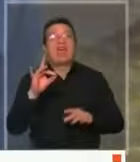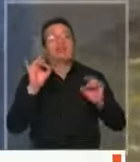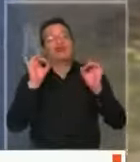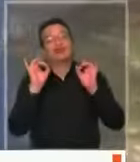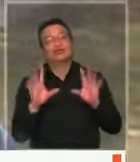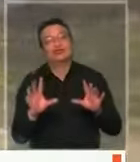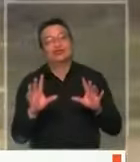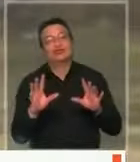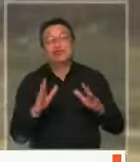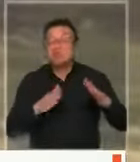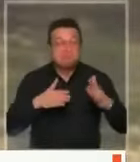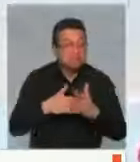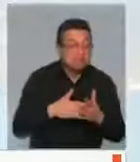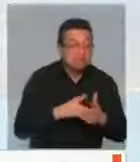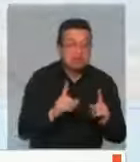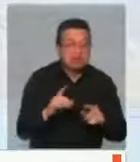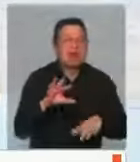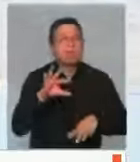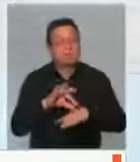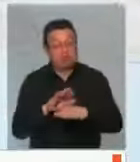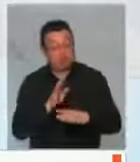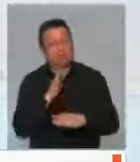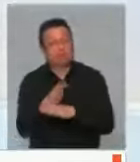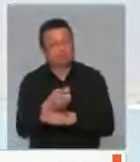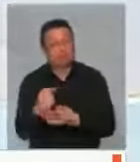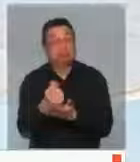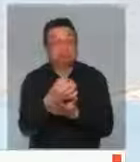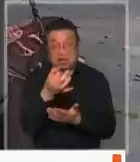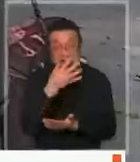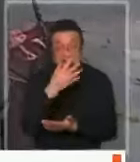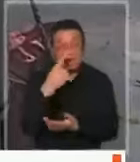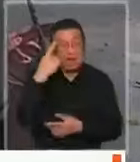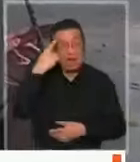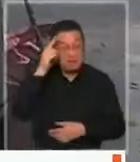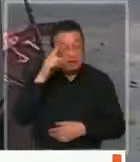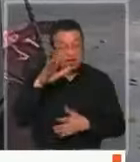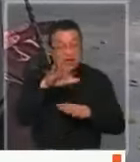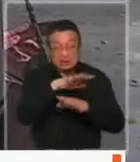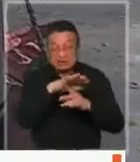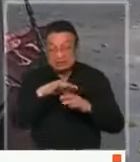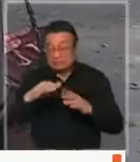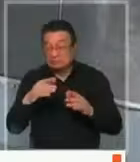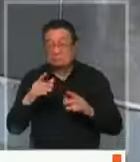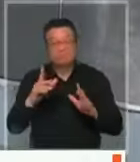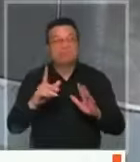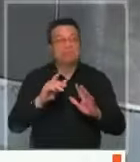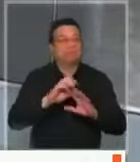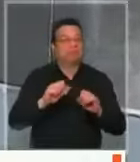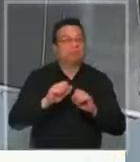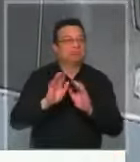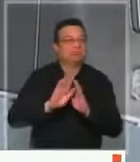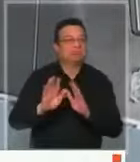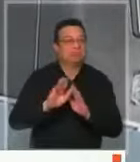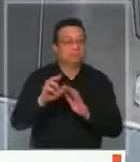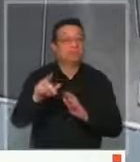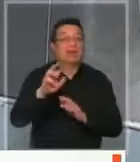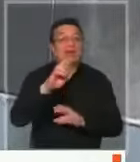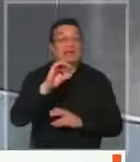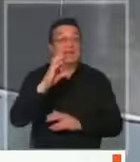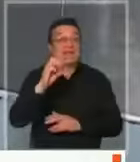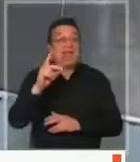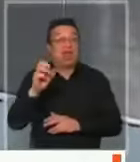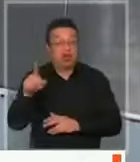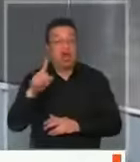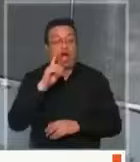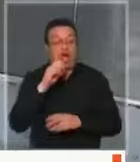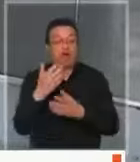los paraliza. Van al médico, se tratan, pero cuando las cosas se vuelven menos tolerables, al menos para Ricardo, que tiene artrosis, él